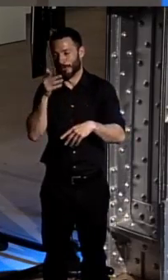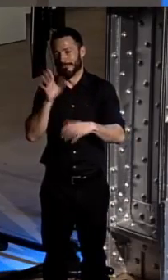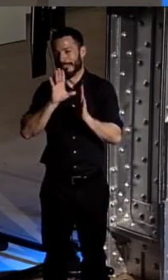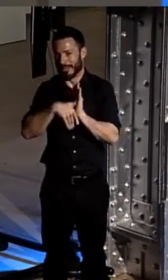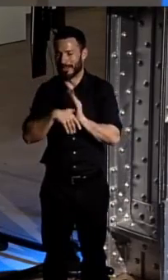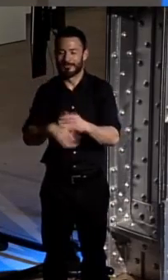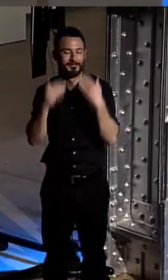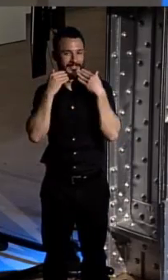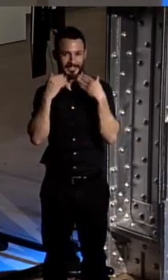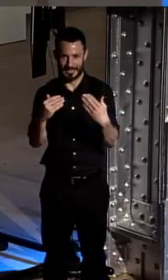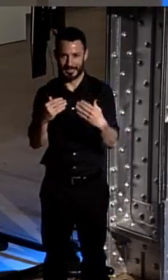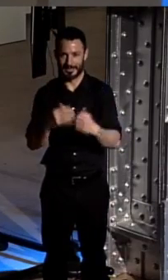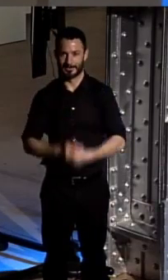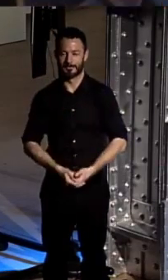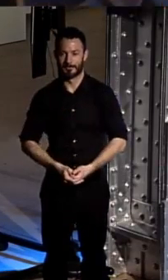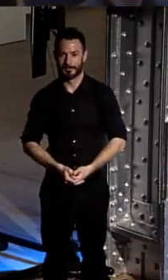tiempo. Gracias. Gracias.